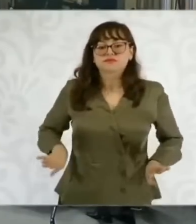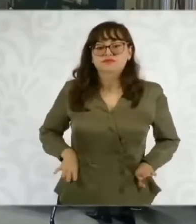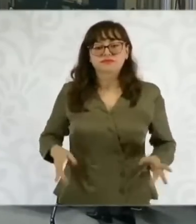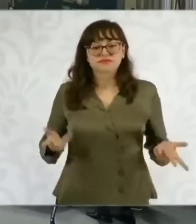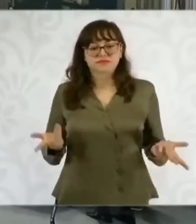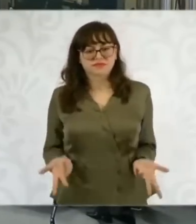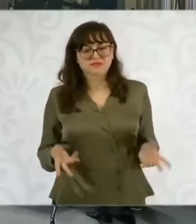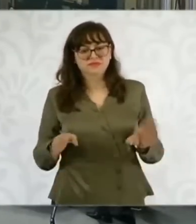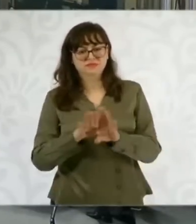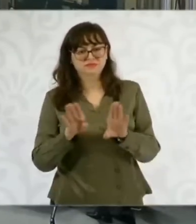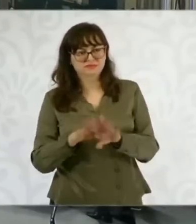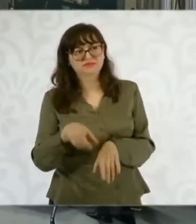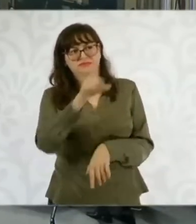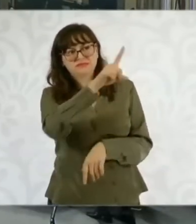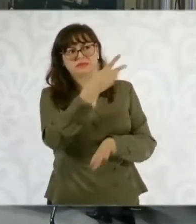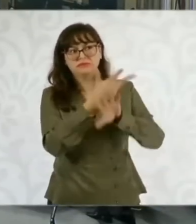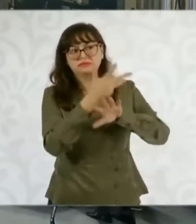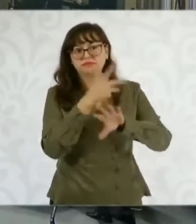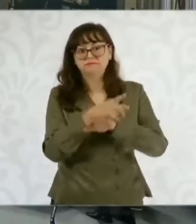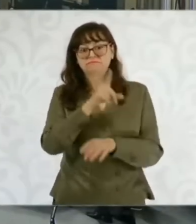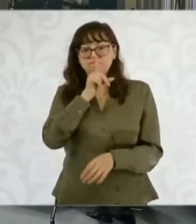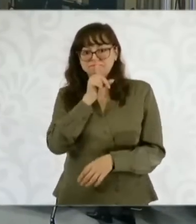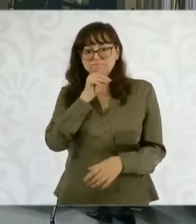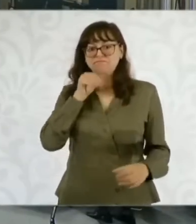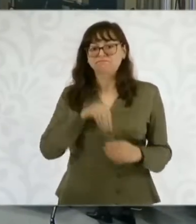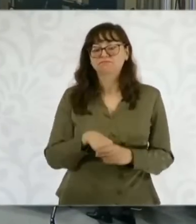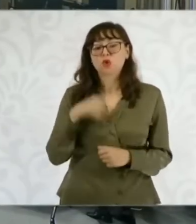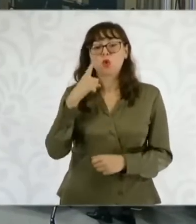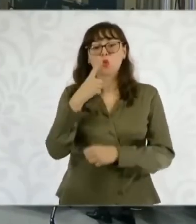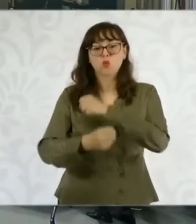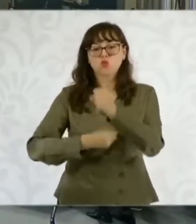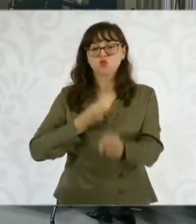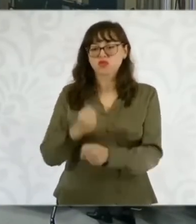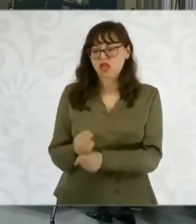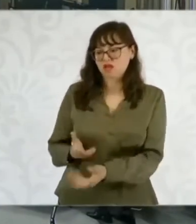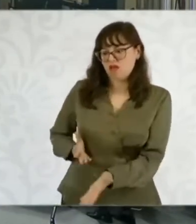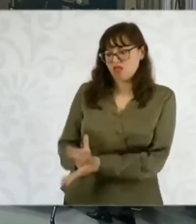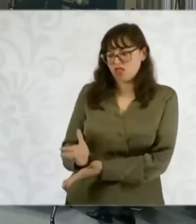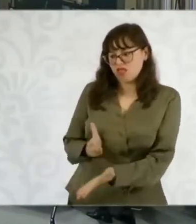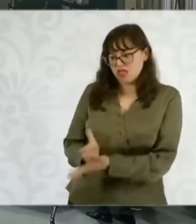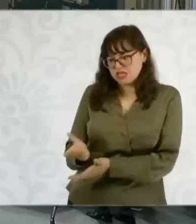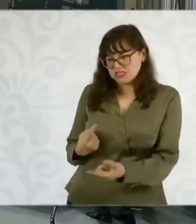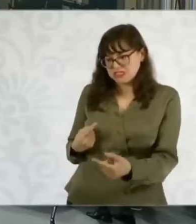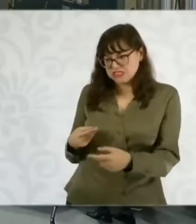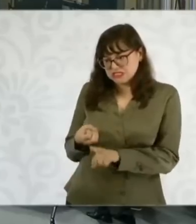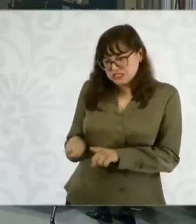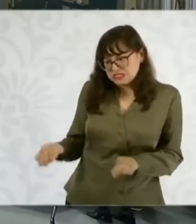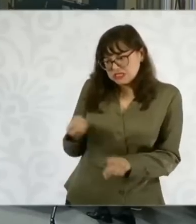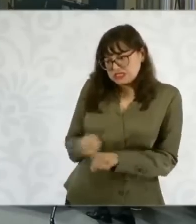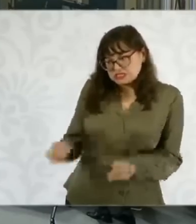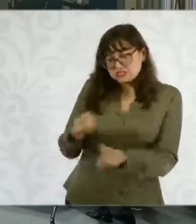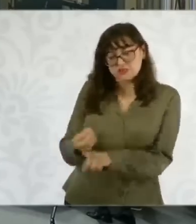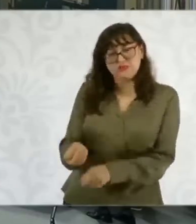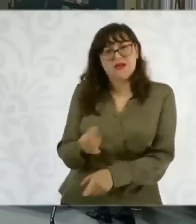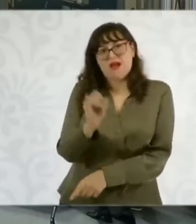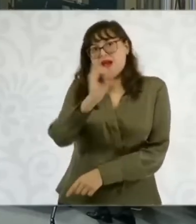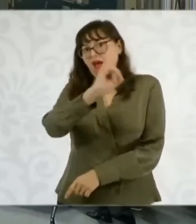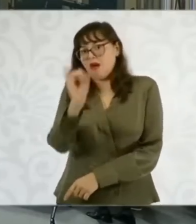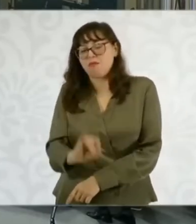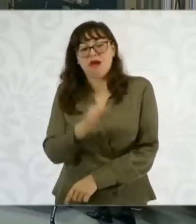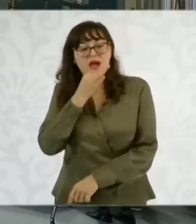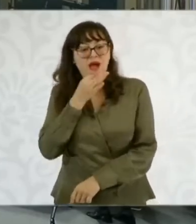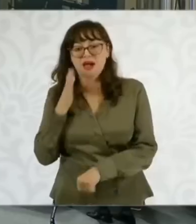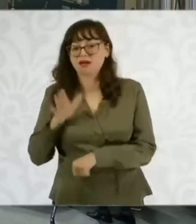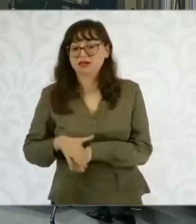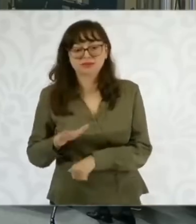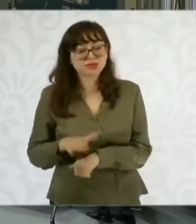llevaba un año planeando esta operación, ¿por qué no hubo este intercambio de información, empezando, bueno, tal vez sí